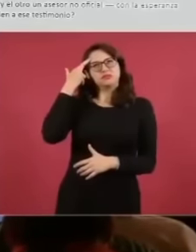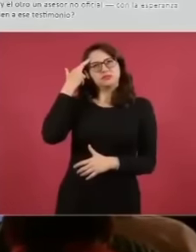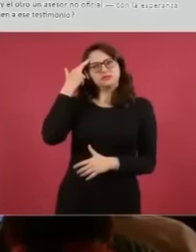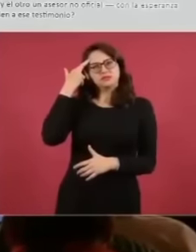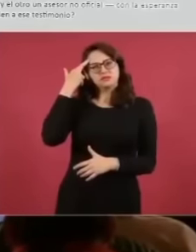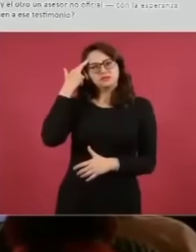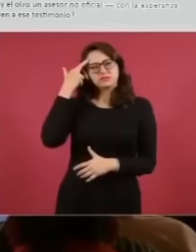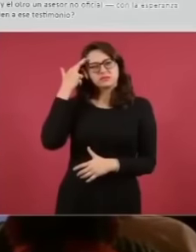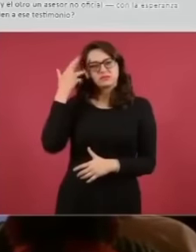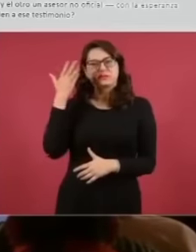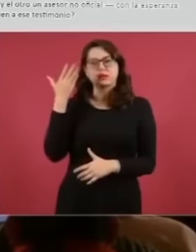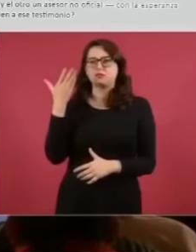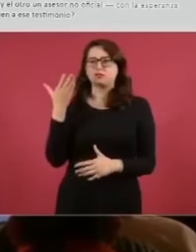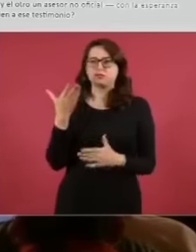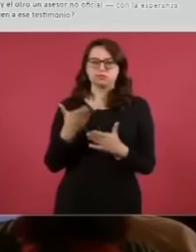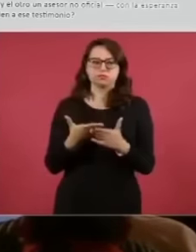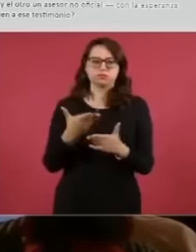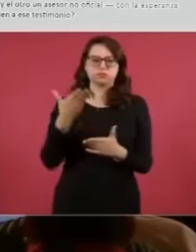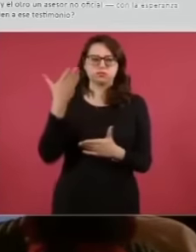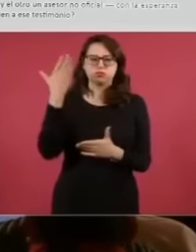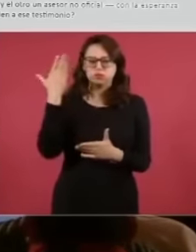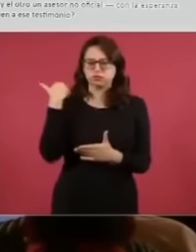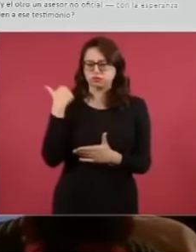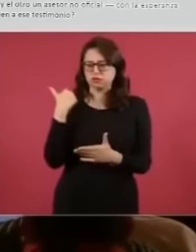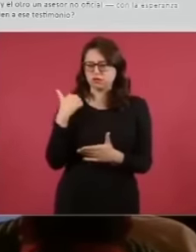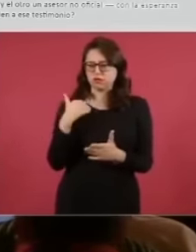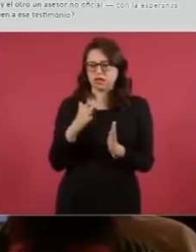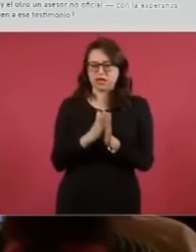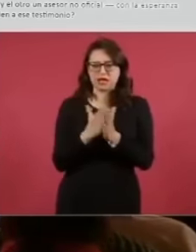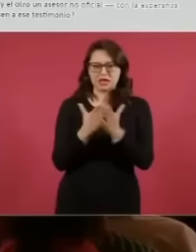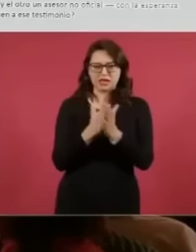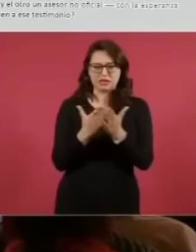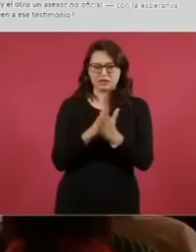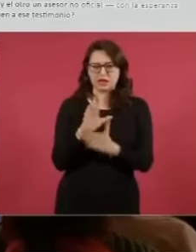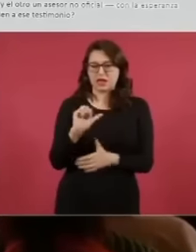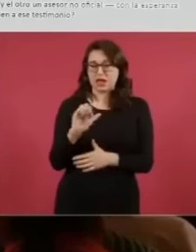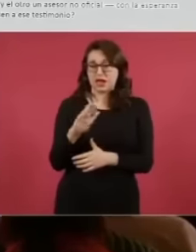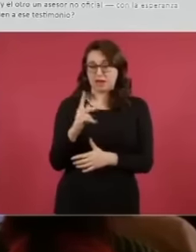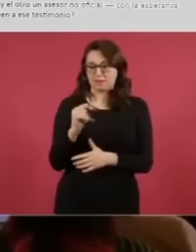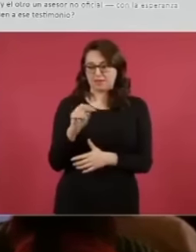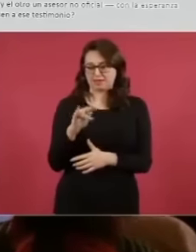El recurso del método, de la novela de Carpentier.